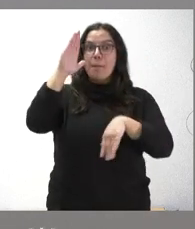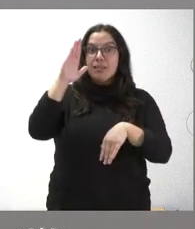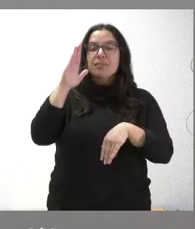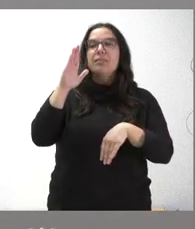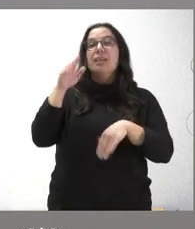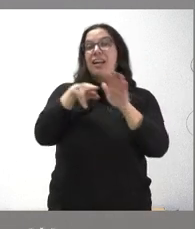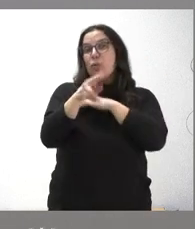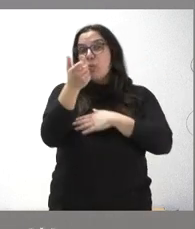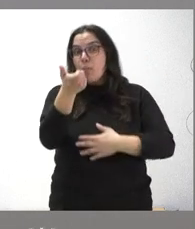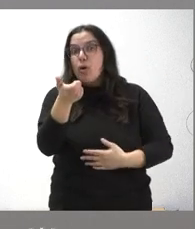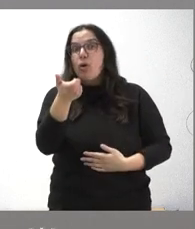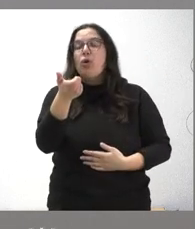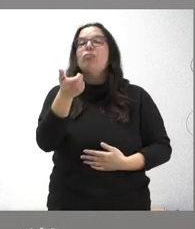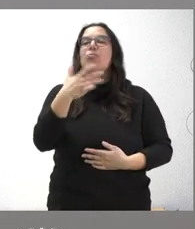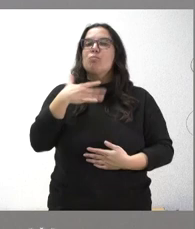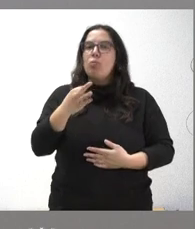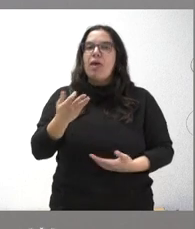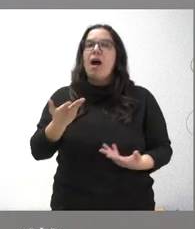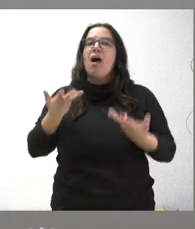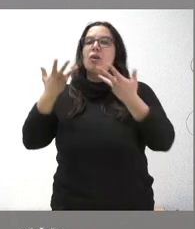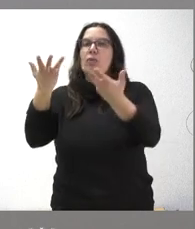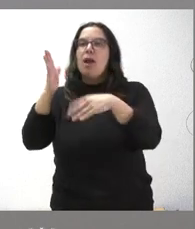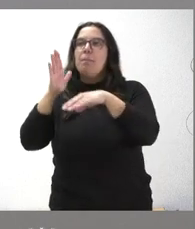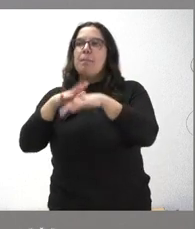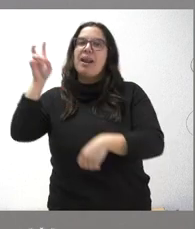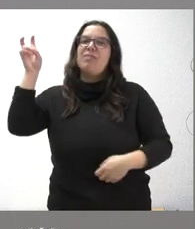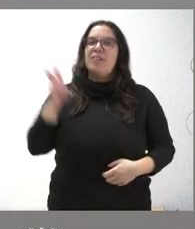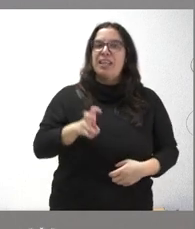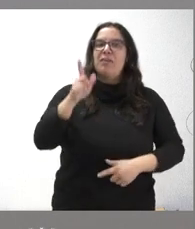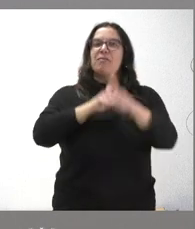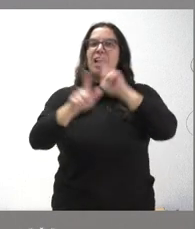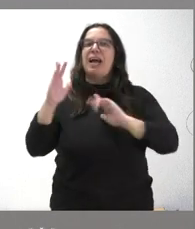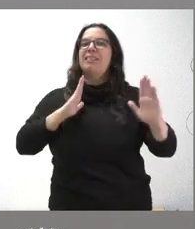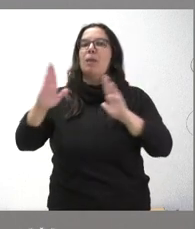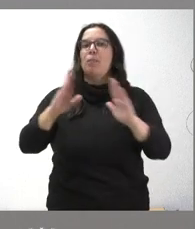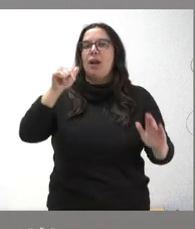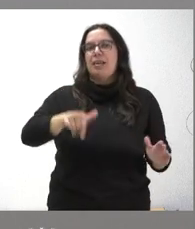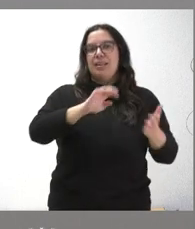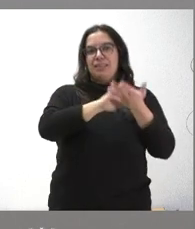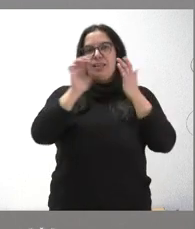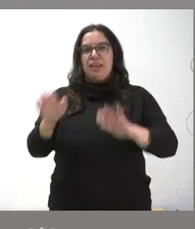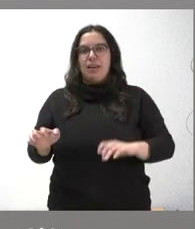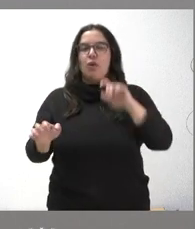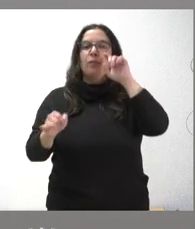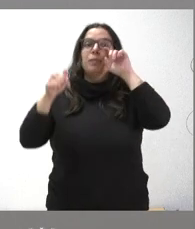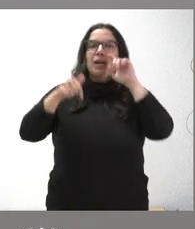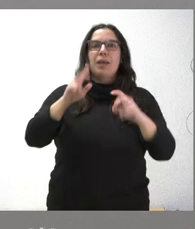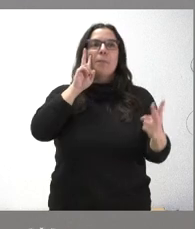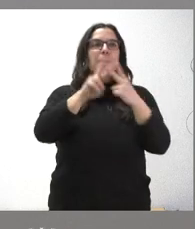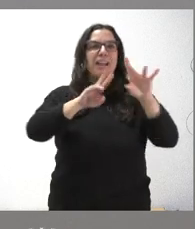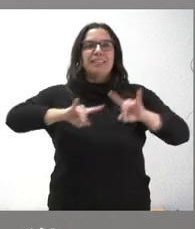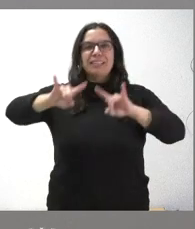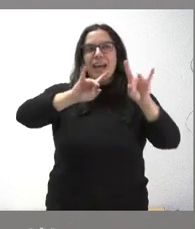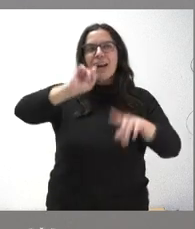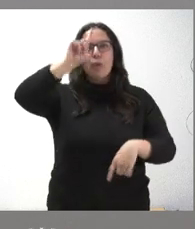pocos recursos puedan acogerse a una ayuda para llevar a cabo una Estancia temporal en Castilla de León en virtud de la cual podrán reencontrarse con su tierra su